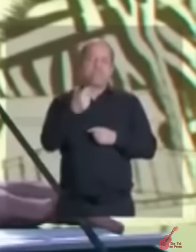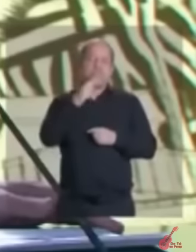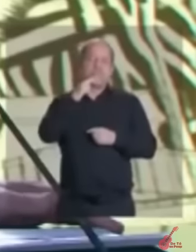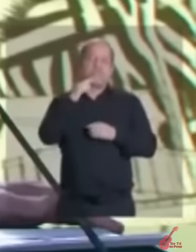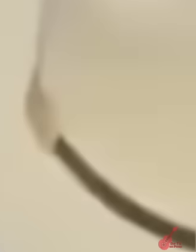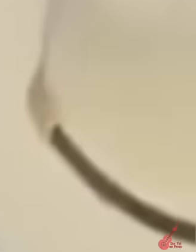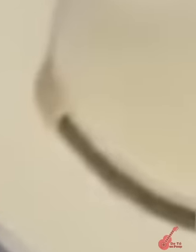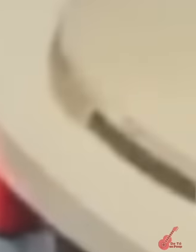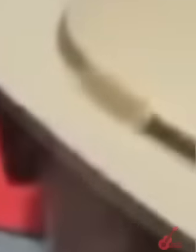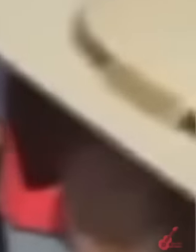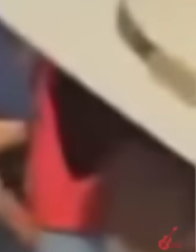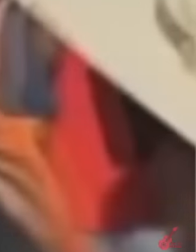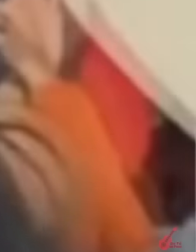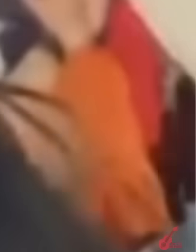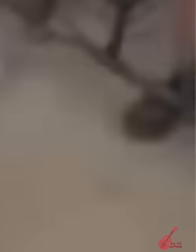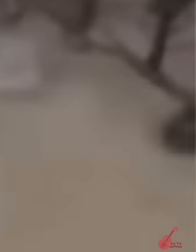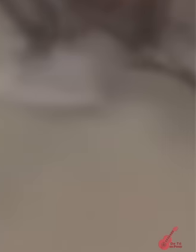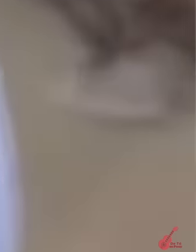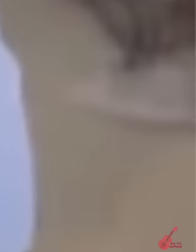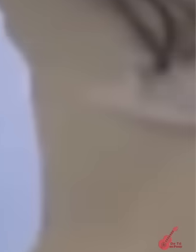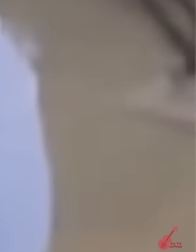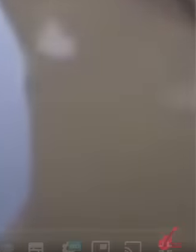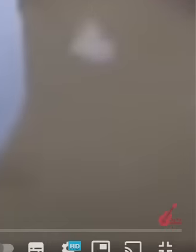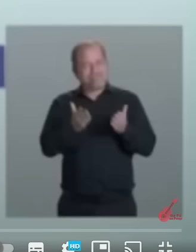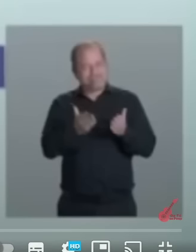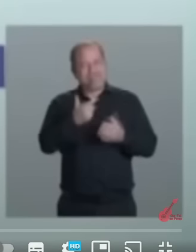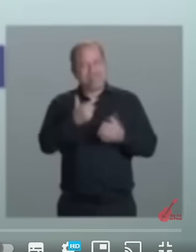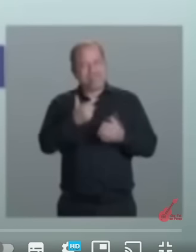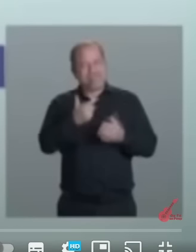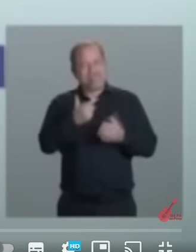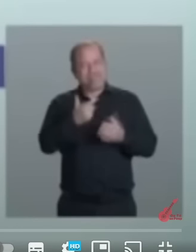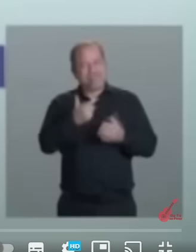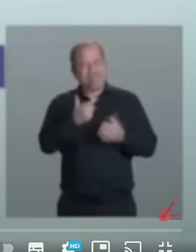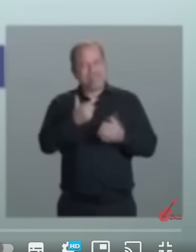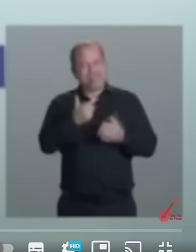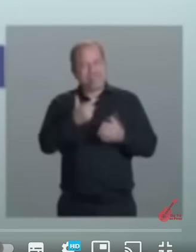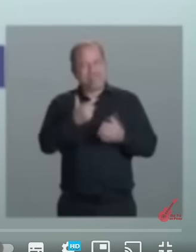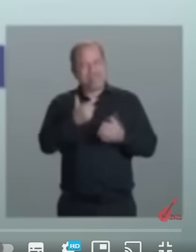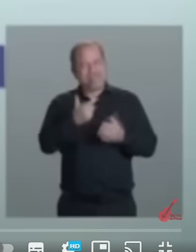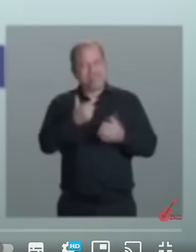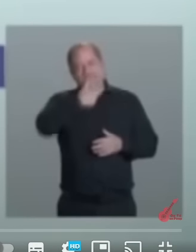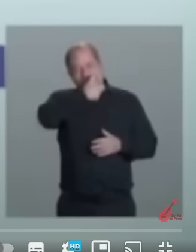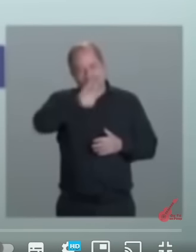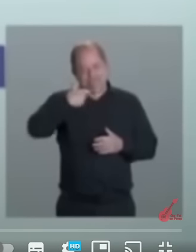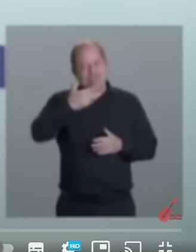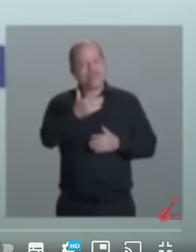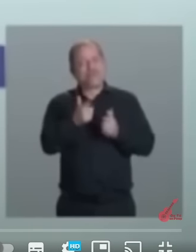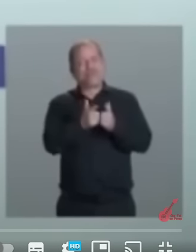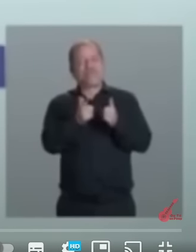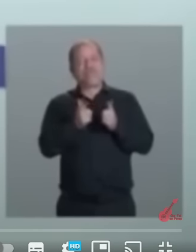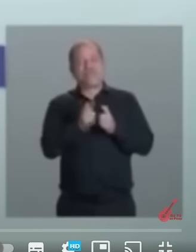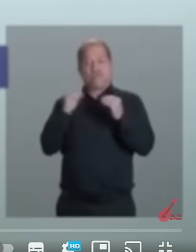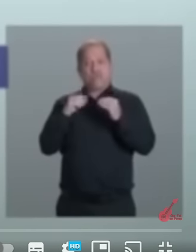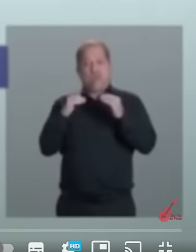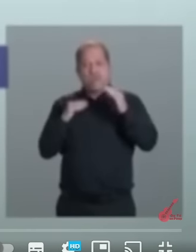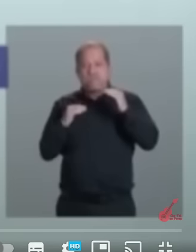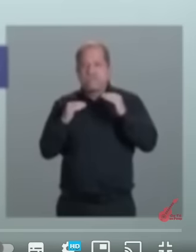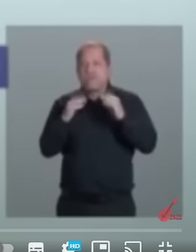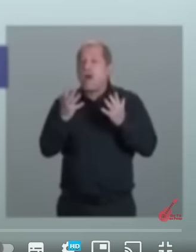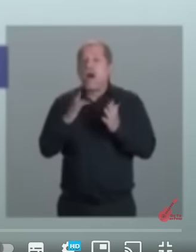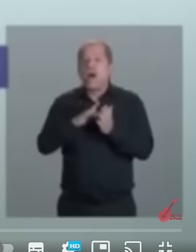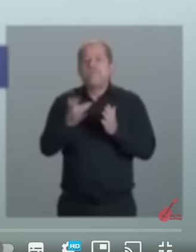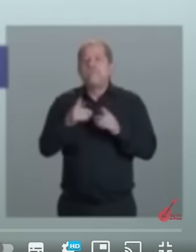canción culera. Eso es bueno. Buenas noches. Yo quiero iniciar este